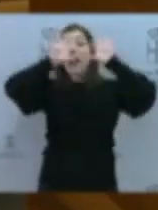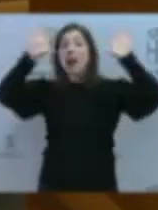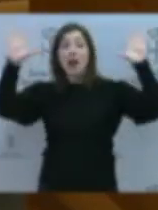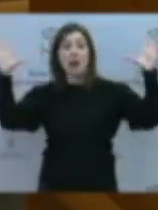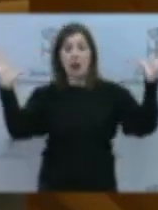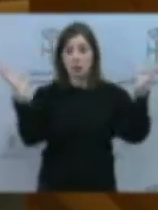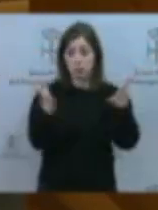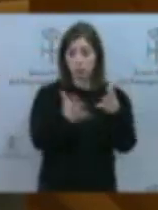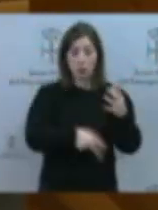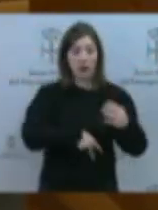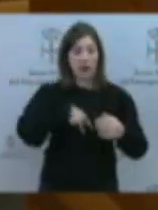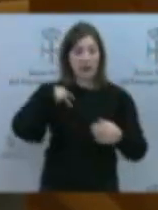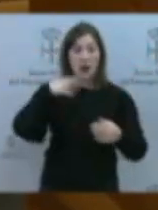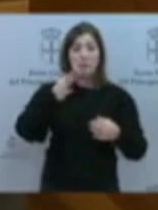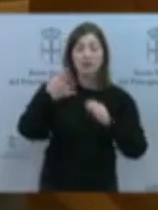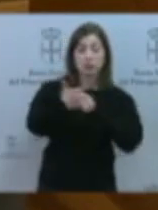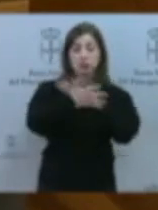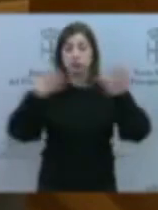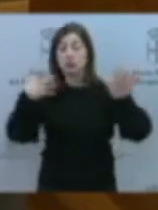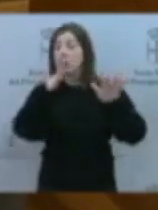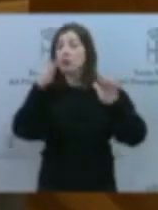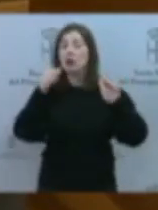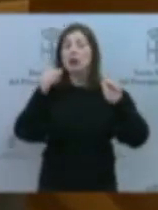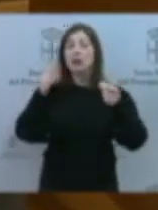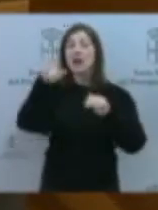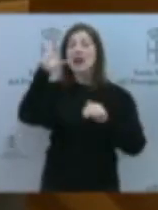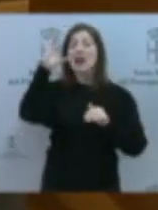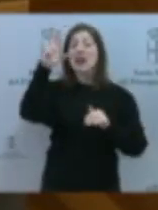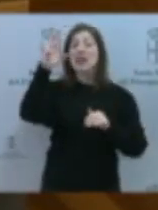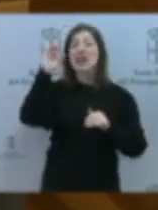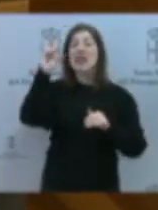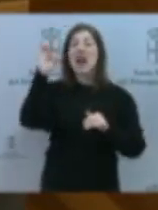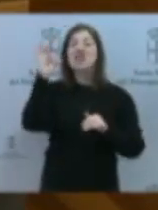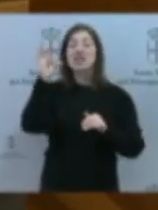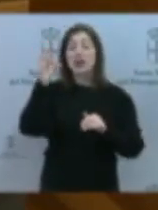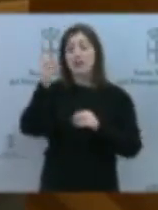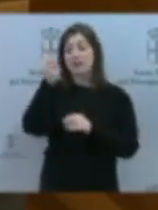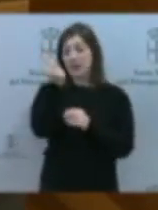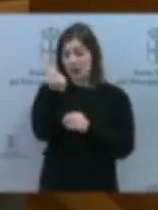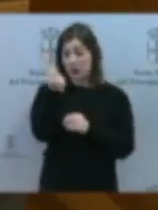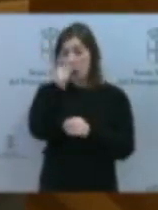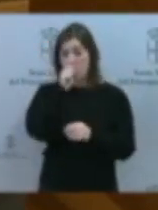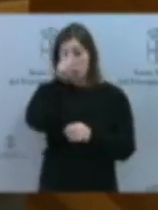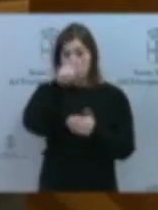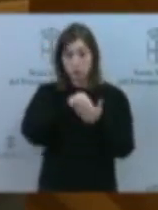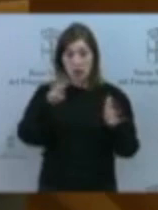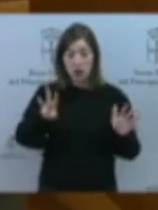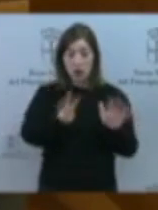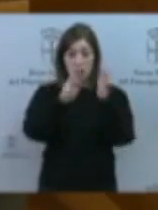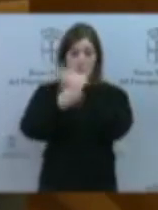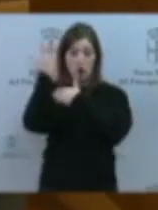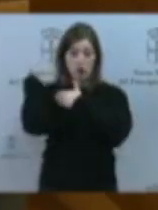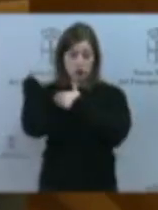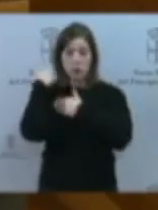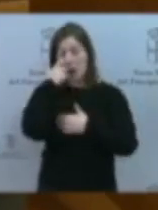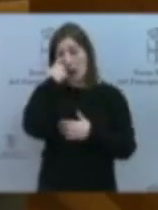del año 2008. O sea que, ¿qué me va a parecer que surja un quinto grupo? Pues mire, mientras mantenga el empleo o pacte